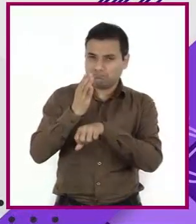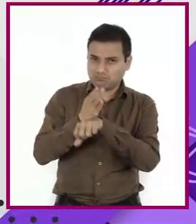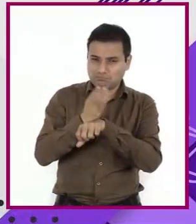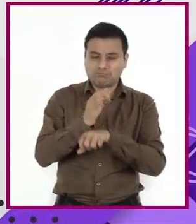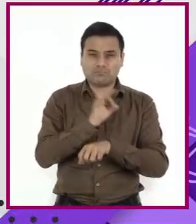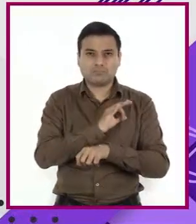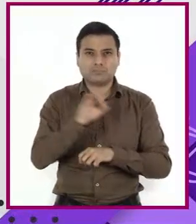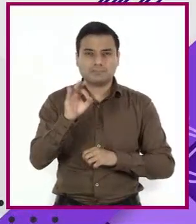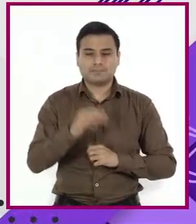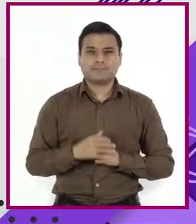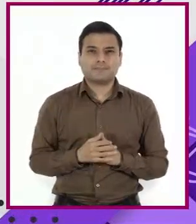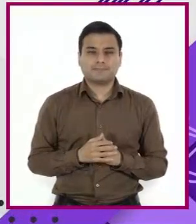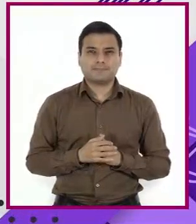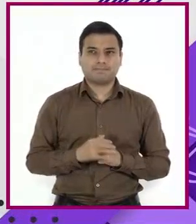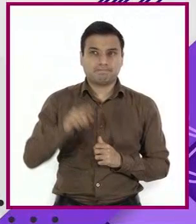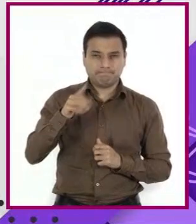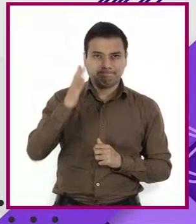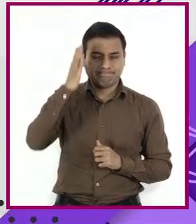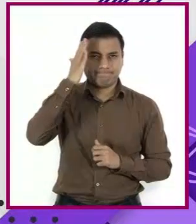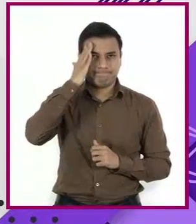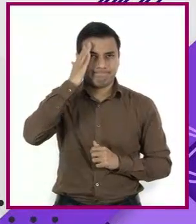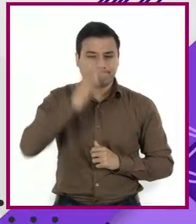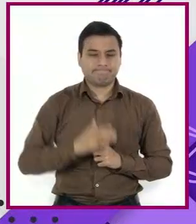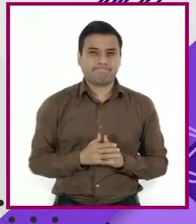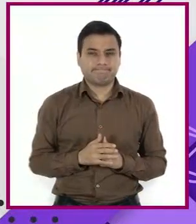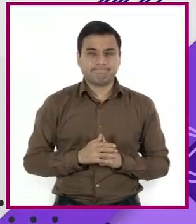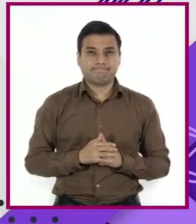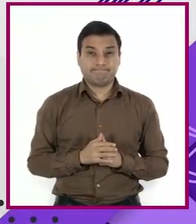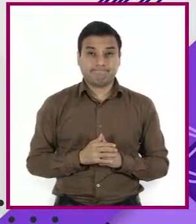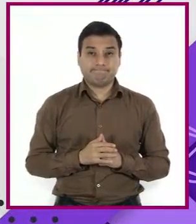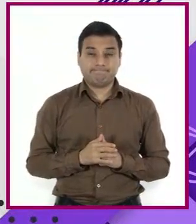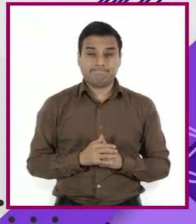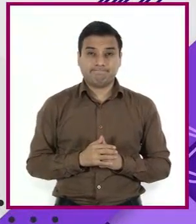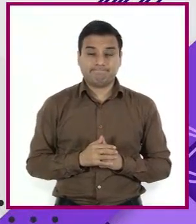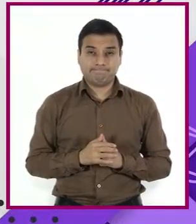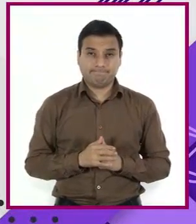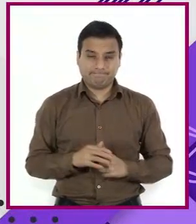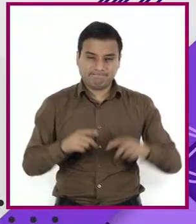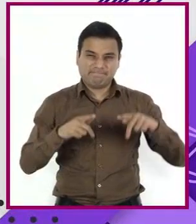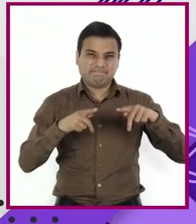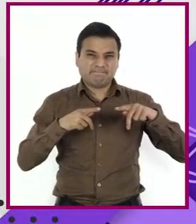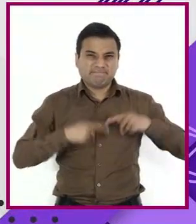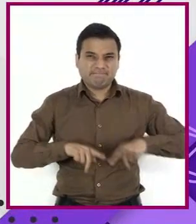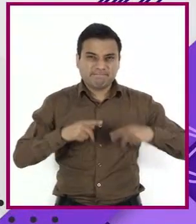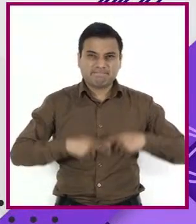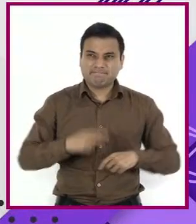liderazgo. A esto se le debe añadir las críticas y presiones mediáticas.